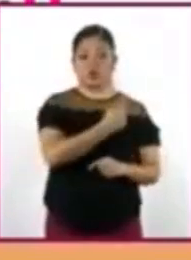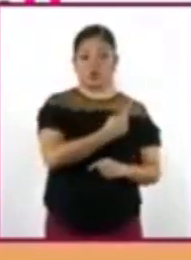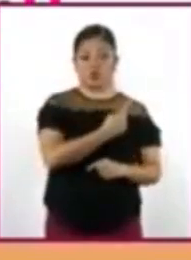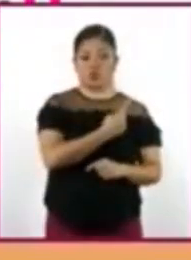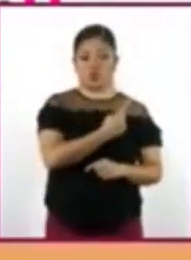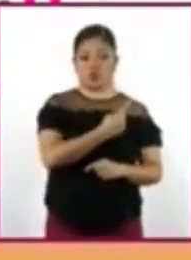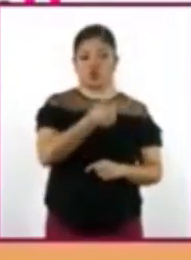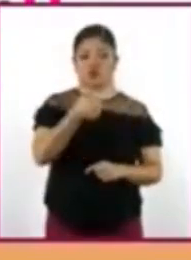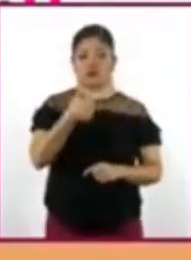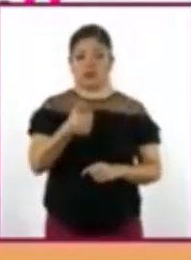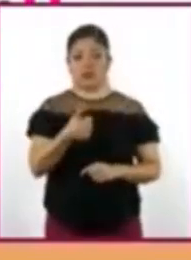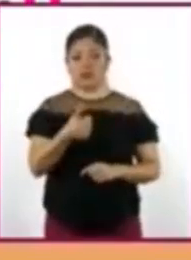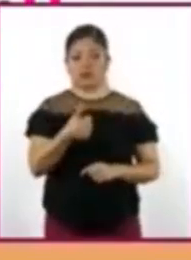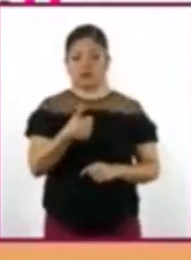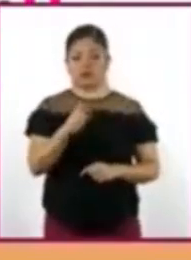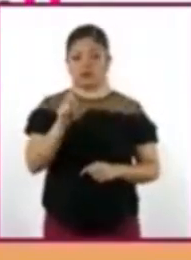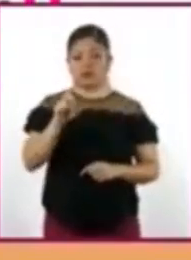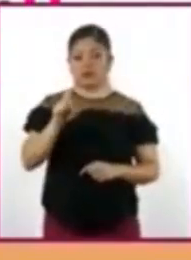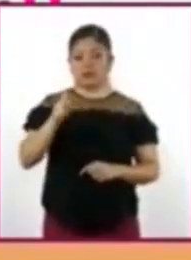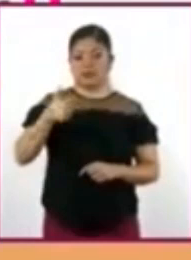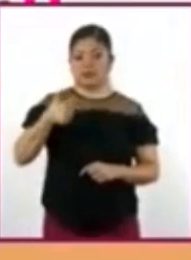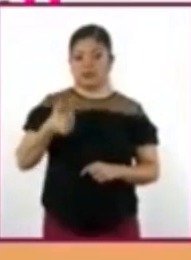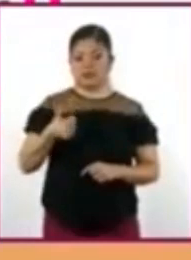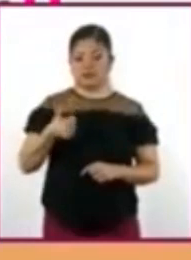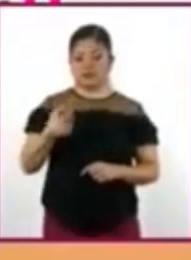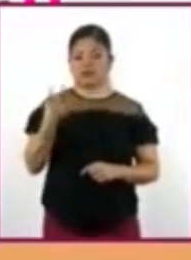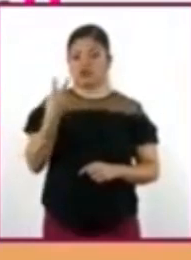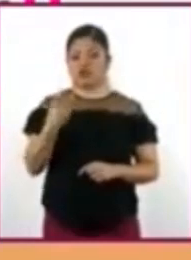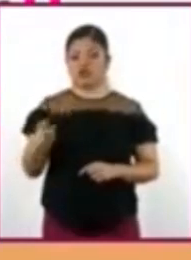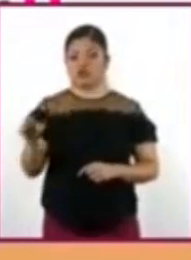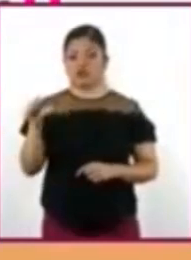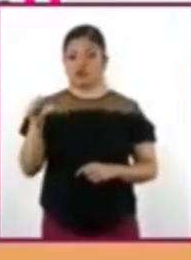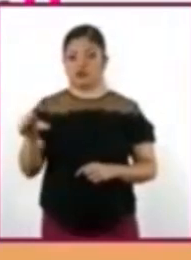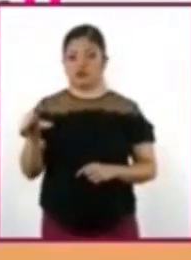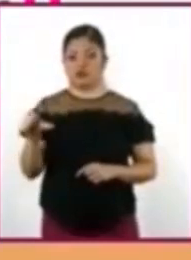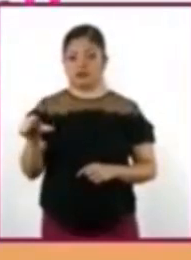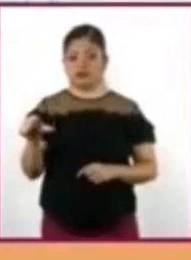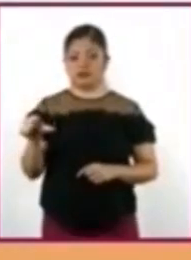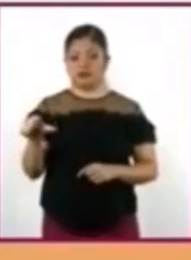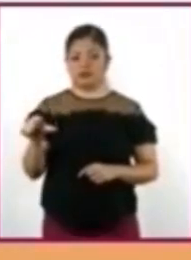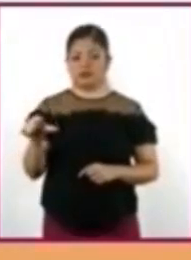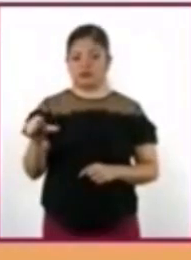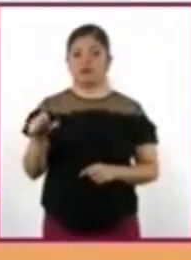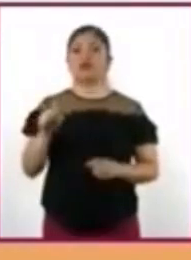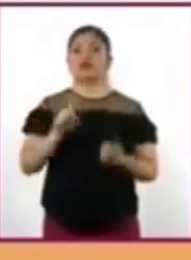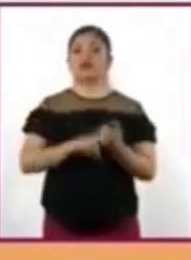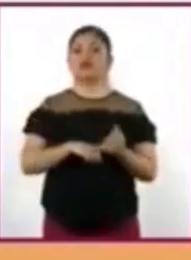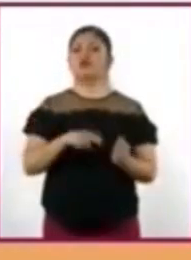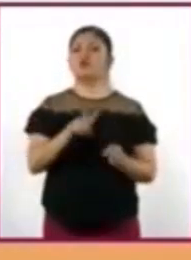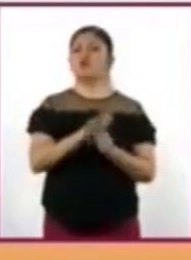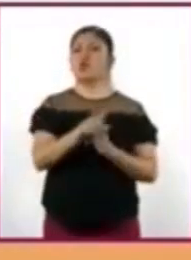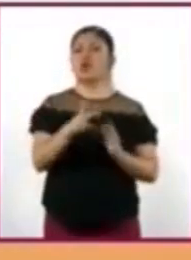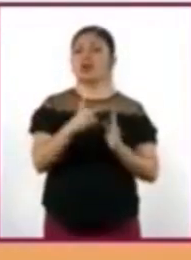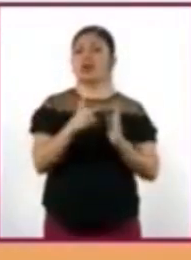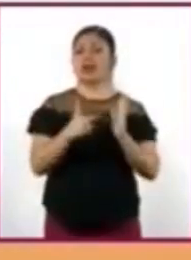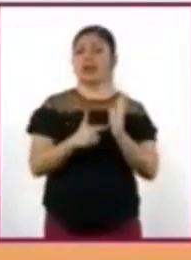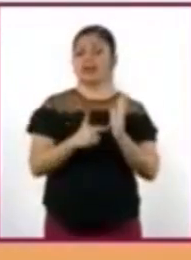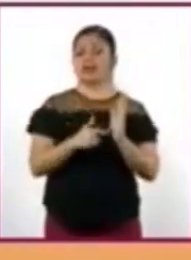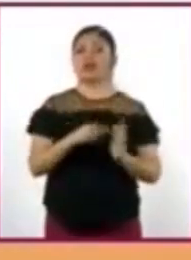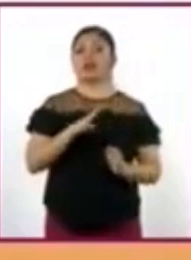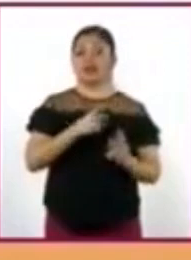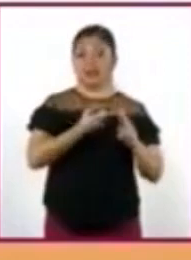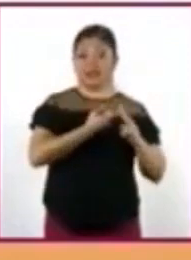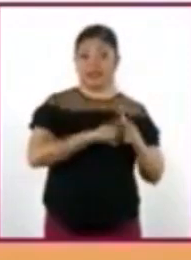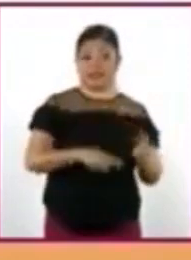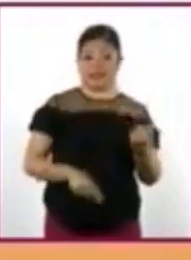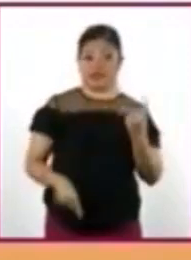1, 6, 36, 216, cuya regla es: inicia con 1 y